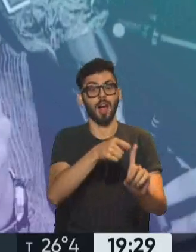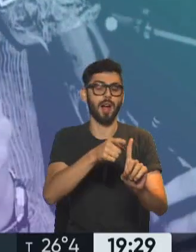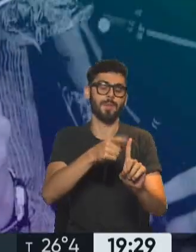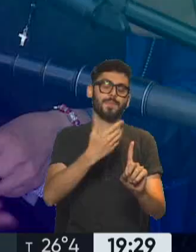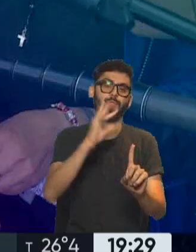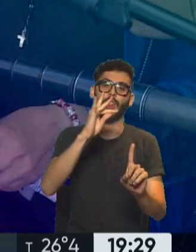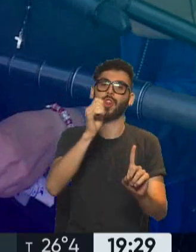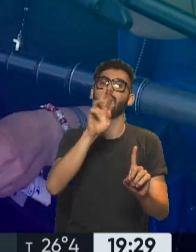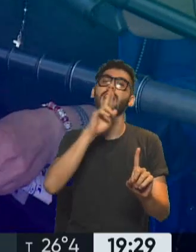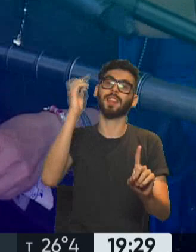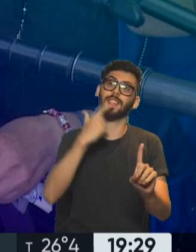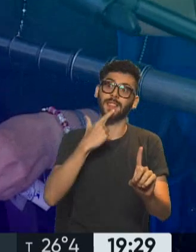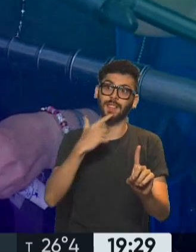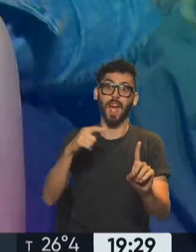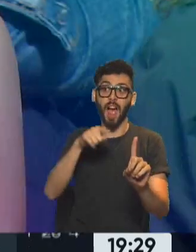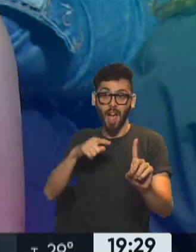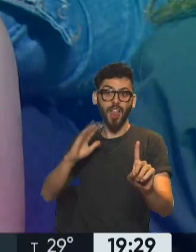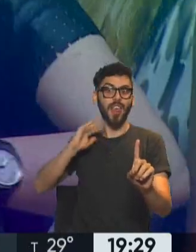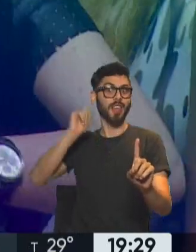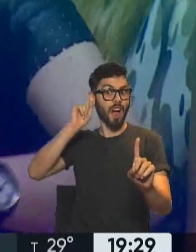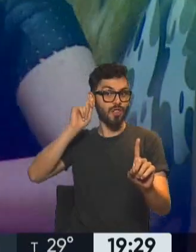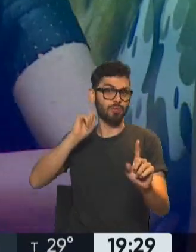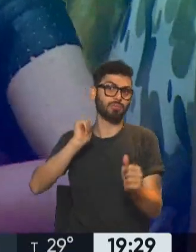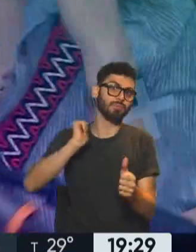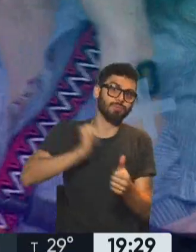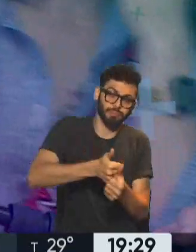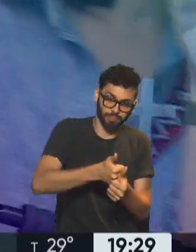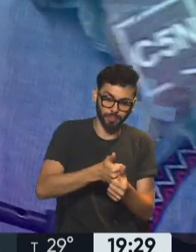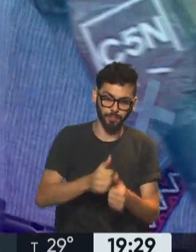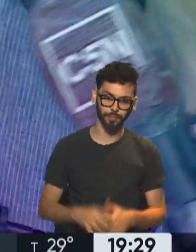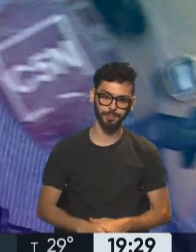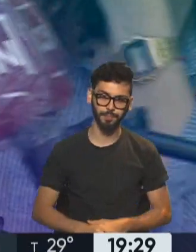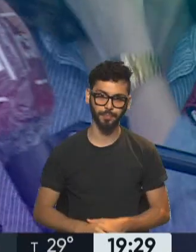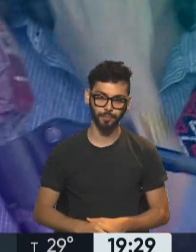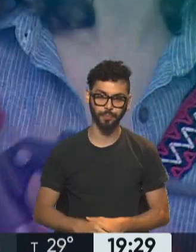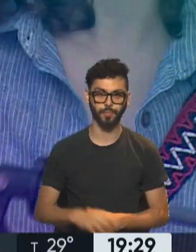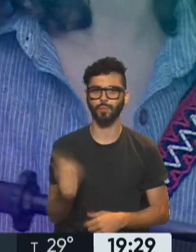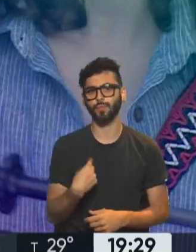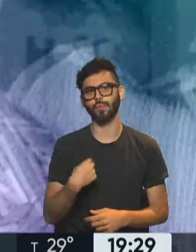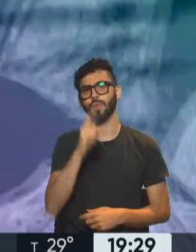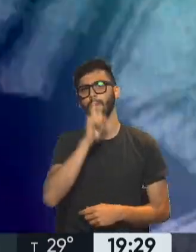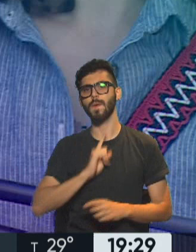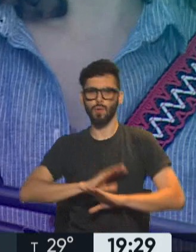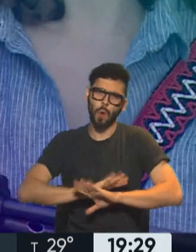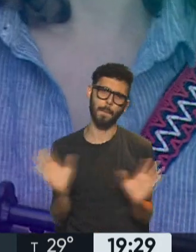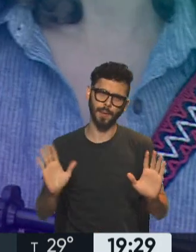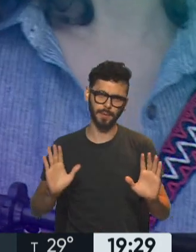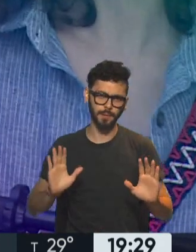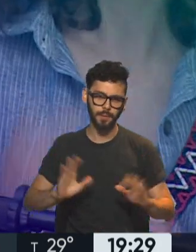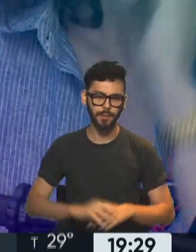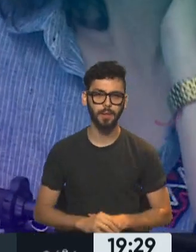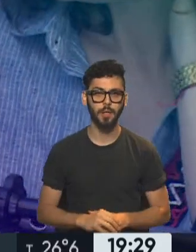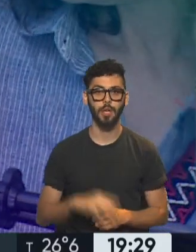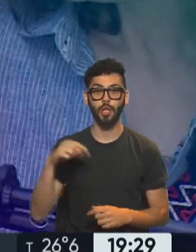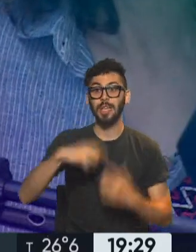menor de edad, durante una gira de trabajo en Nicaragua. No nos callamos más. Estamos transformando un sistema